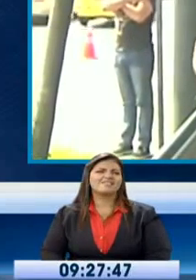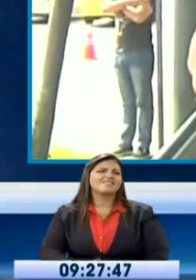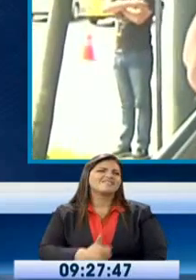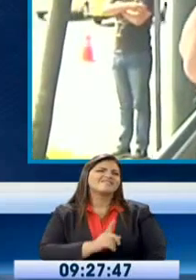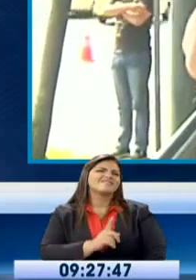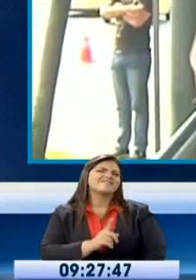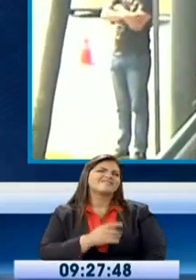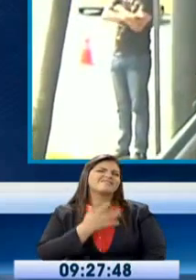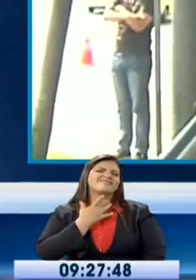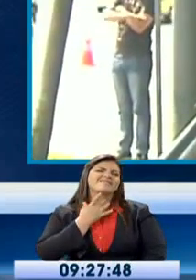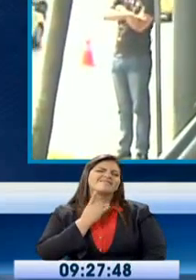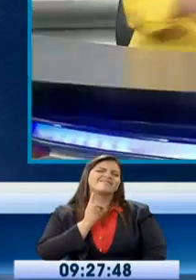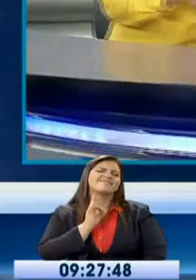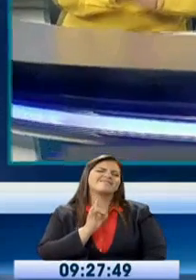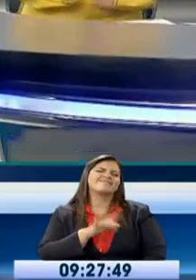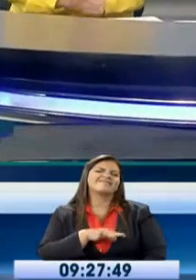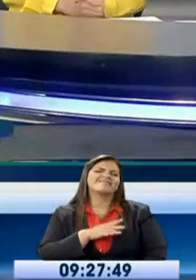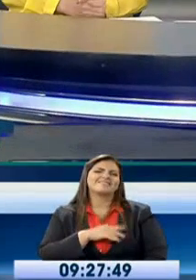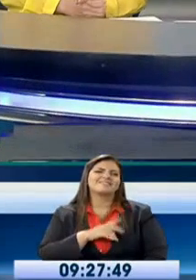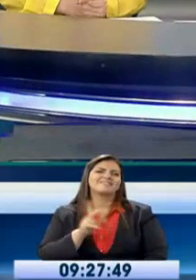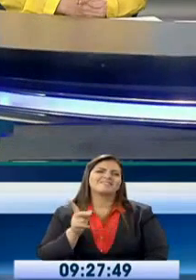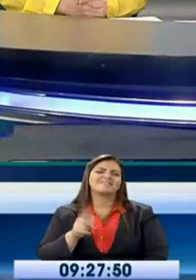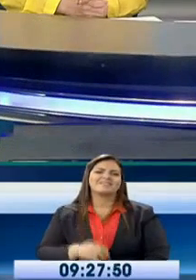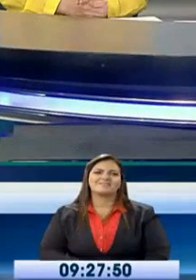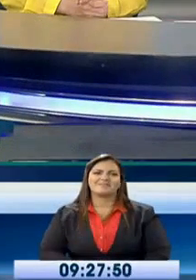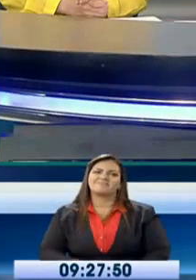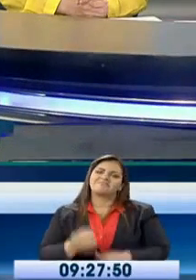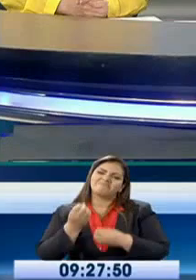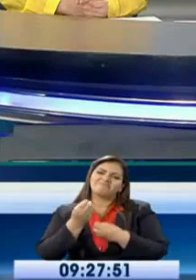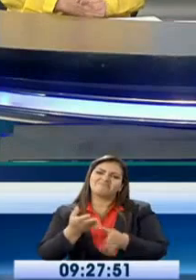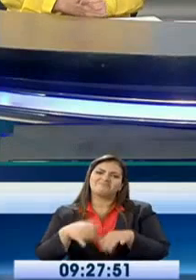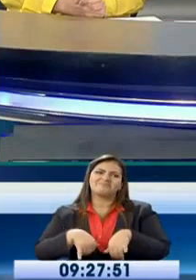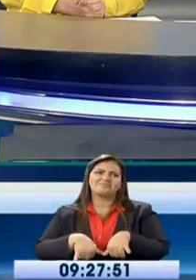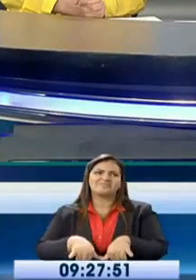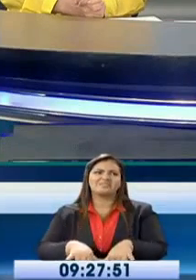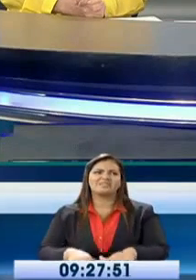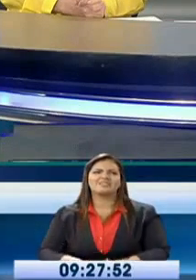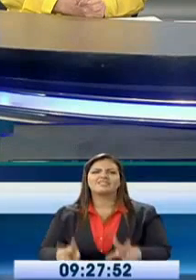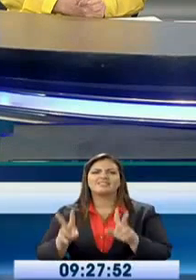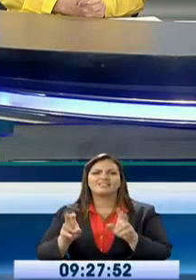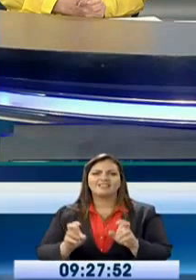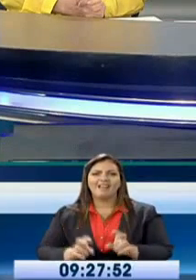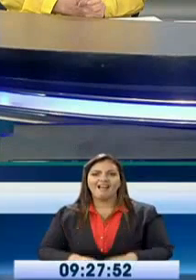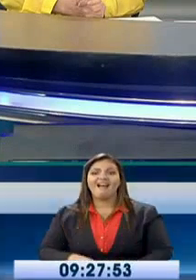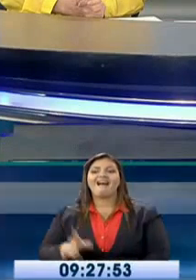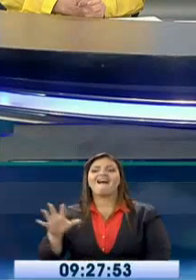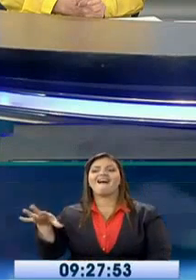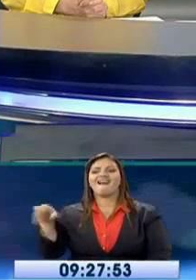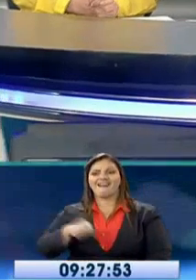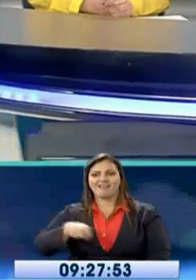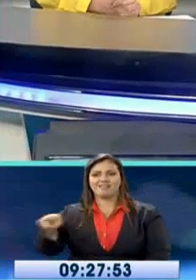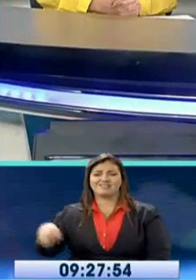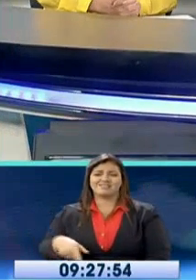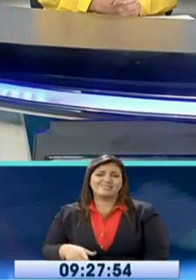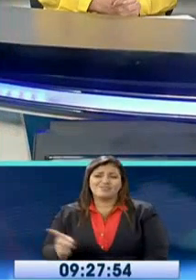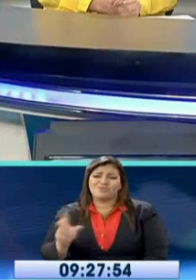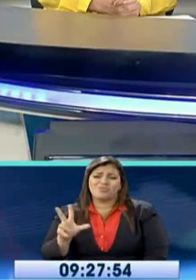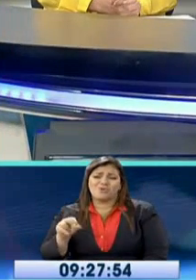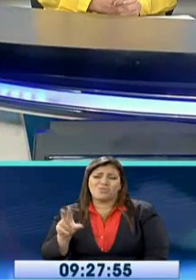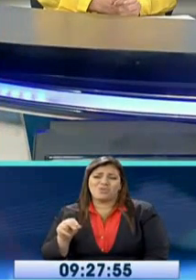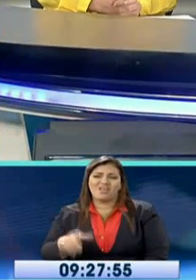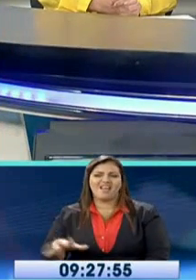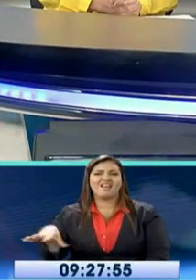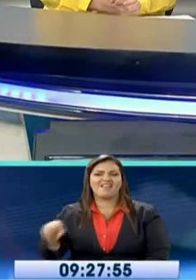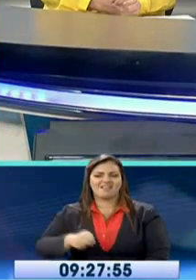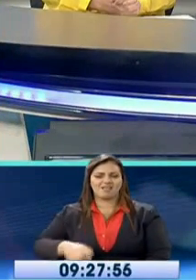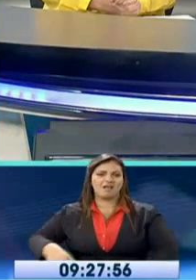pero tenemos que informar. Enrique, contigo. Gracias, Luxiola. Ahí ese está. No es usted, por cierto. Ese no, pero es... Hola, ¿qué tal? Buenos días. Marquito